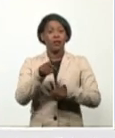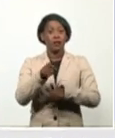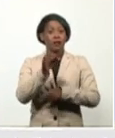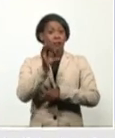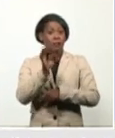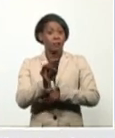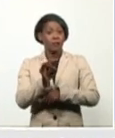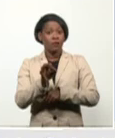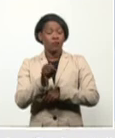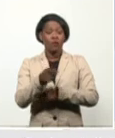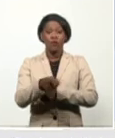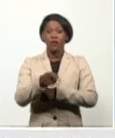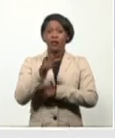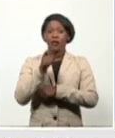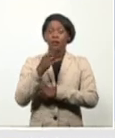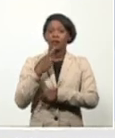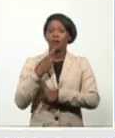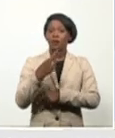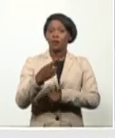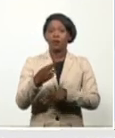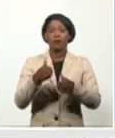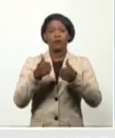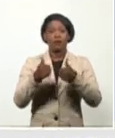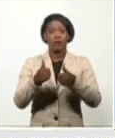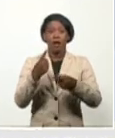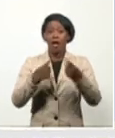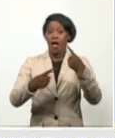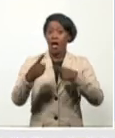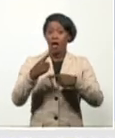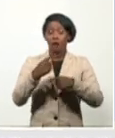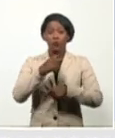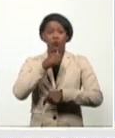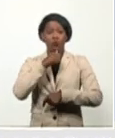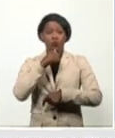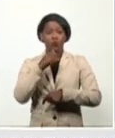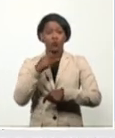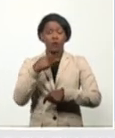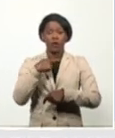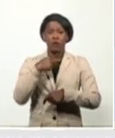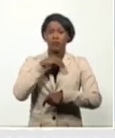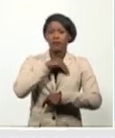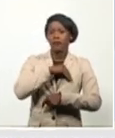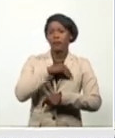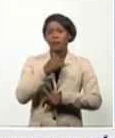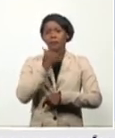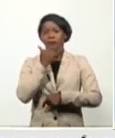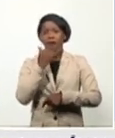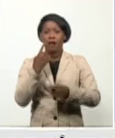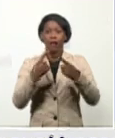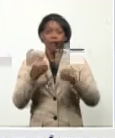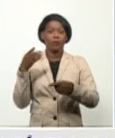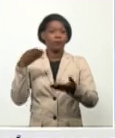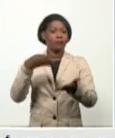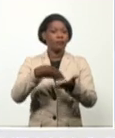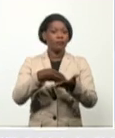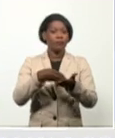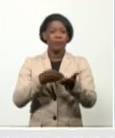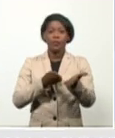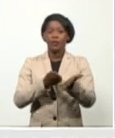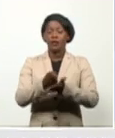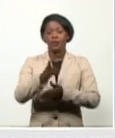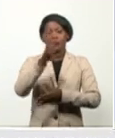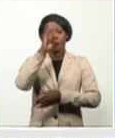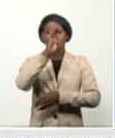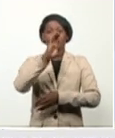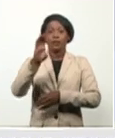rápidamente cuando tiene algún síntoma o alguna sospecha a los servicios de salud. Porque siempre